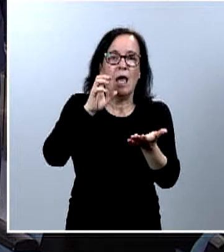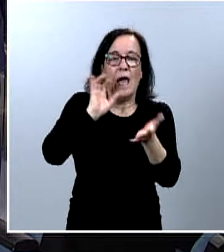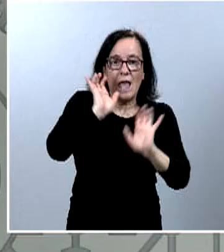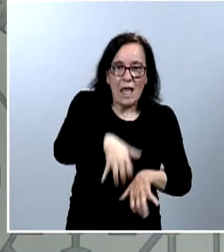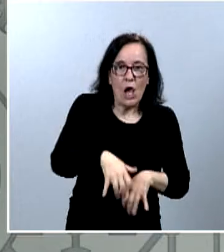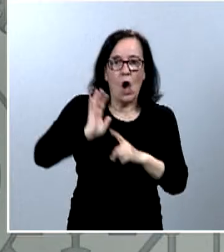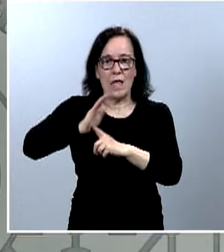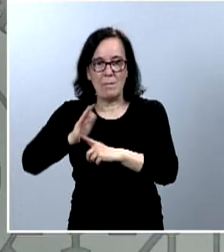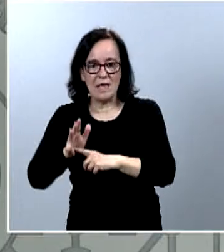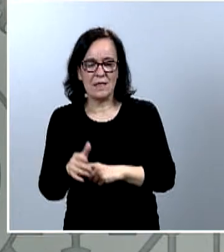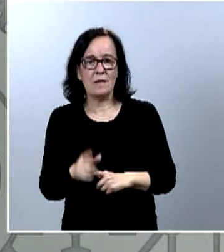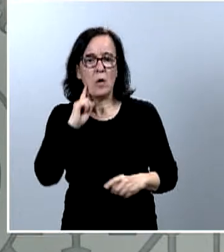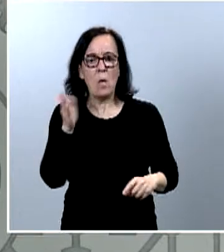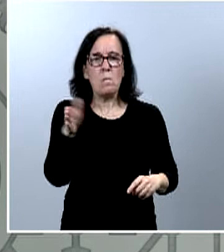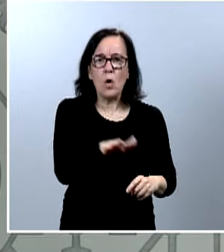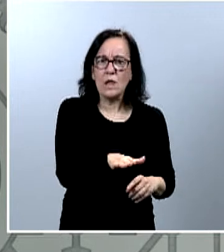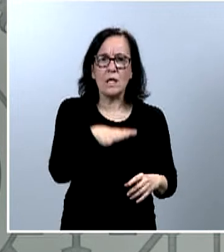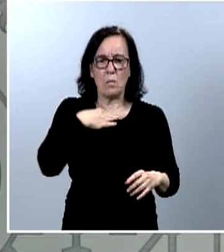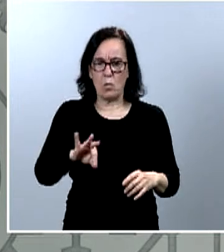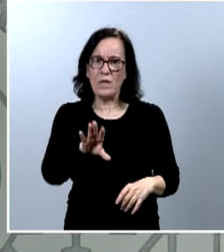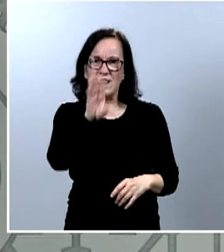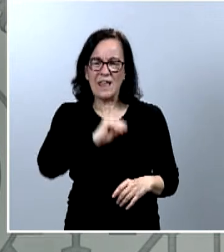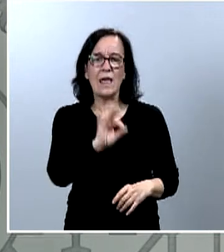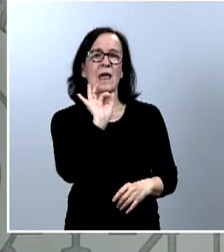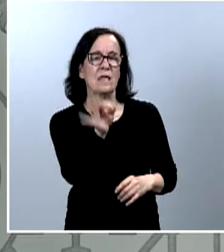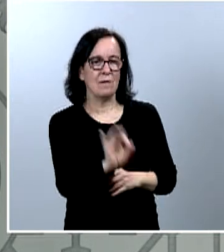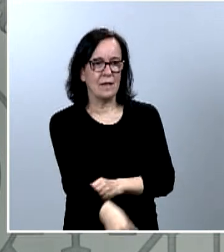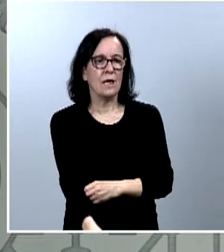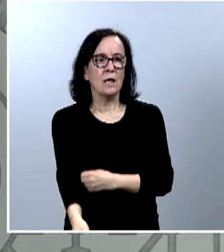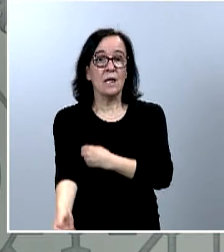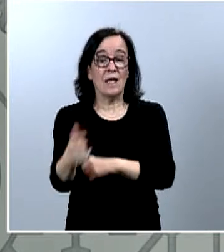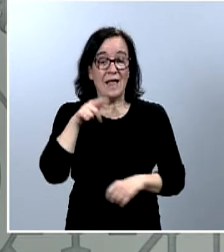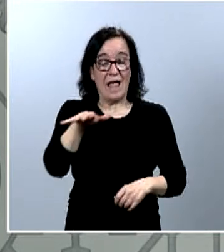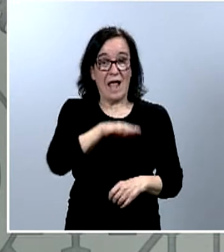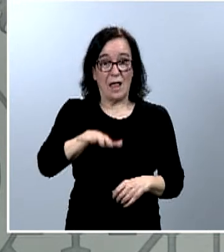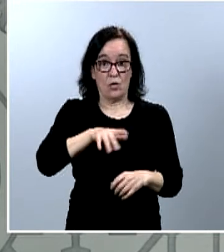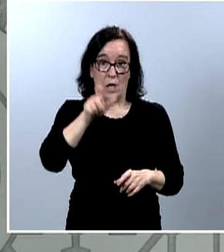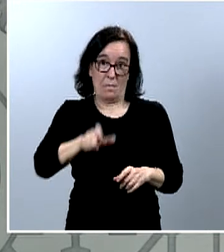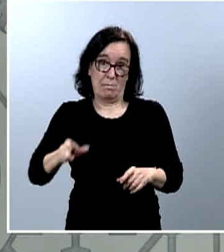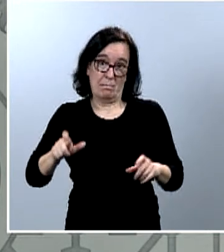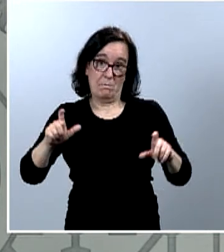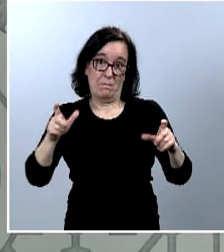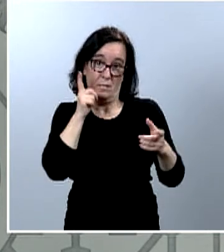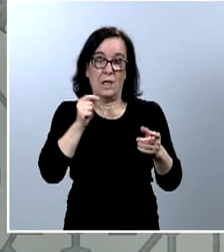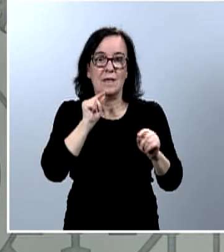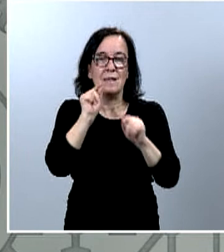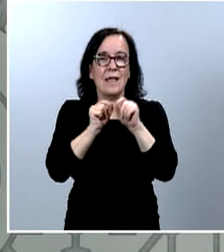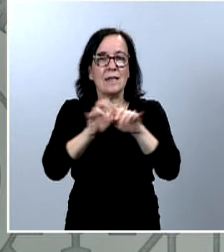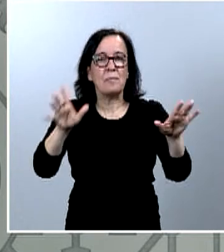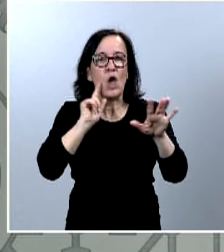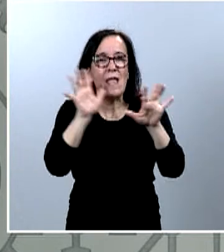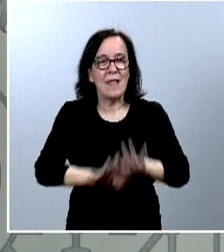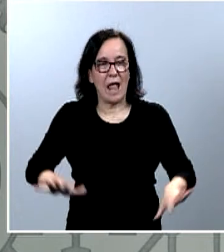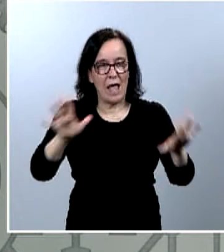Bueno, las de mortalidad podría entenderlas. Sí que es cierto que en las zonas menos pobladas la transmisión es siempre más lenta, pero cuando